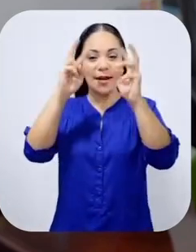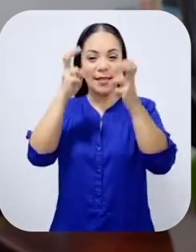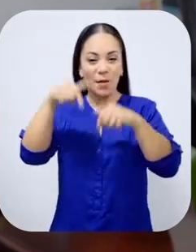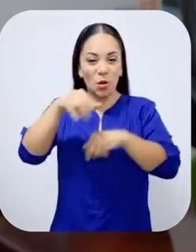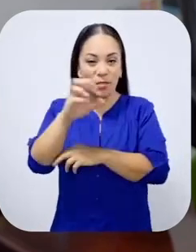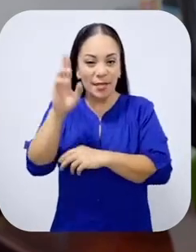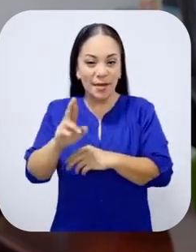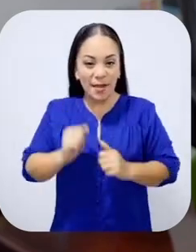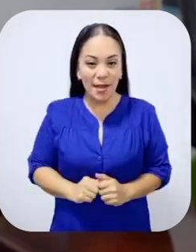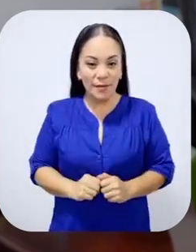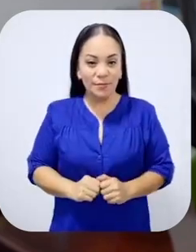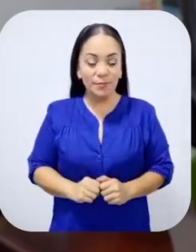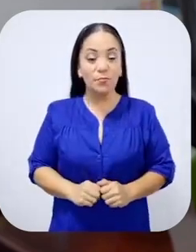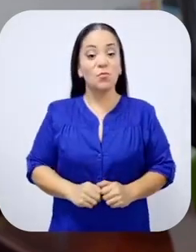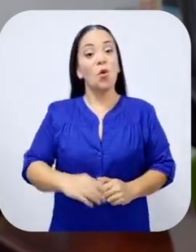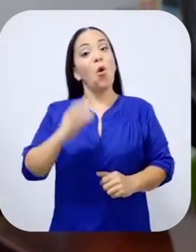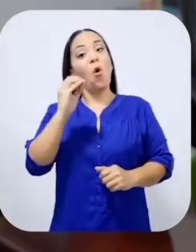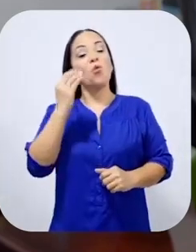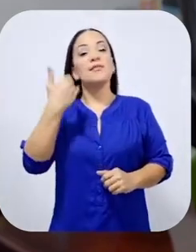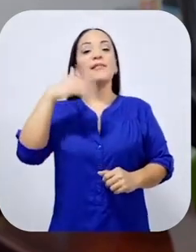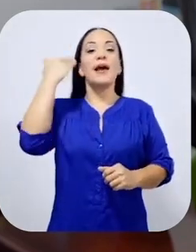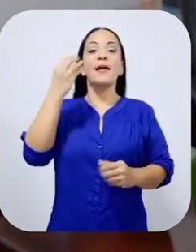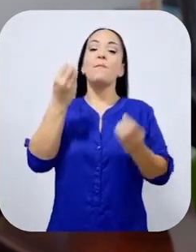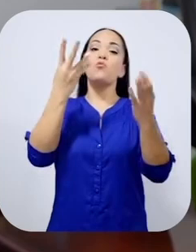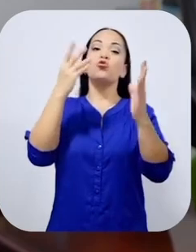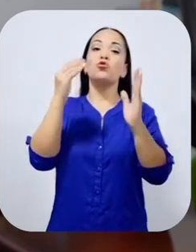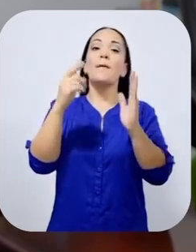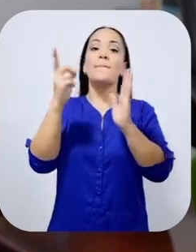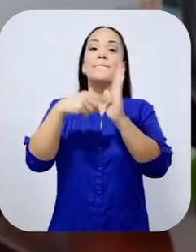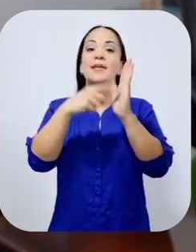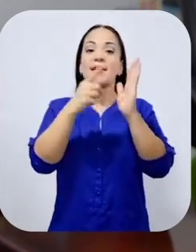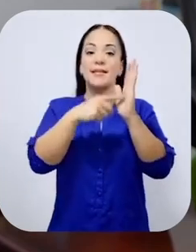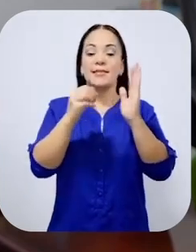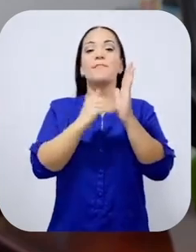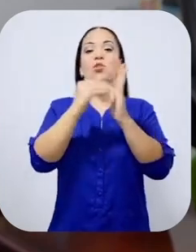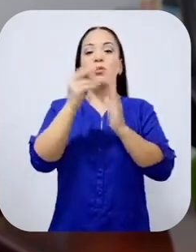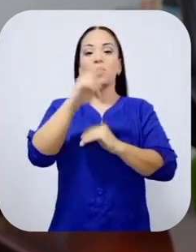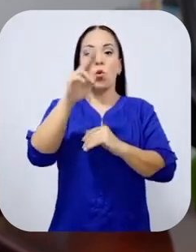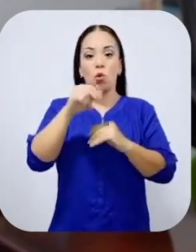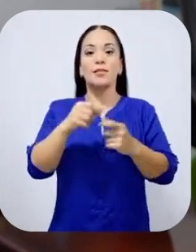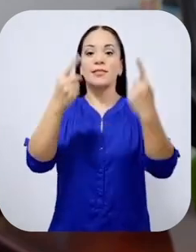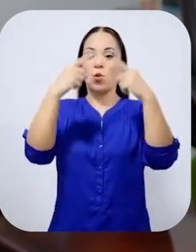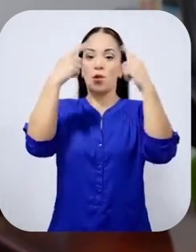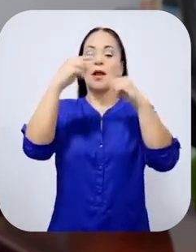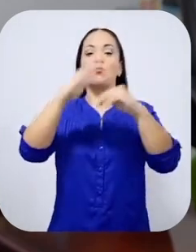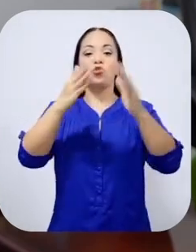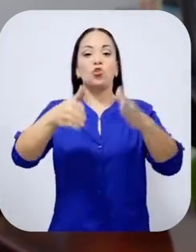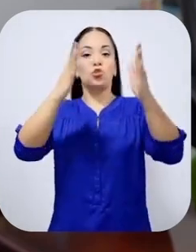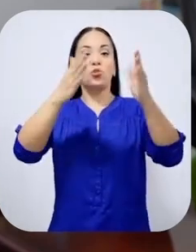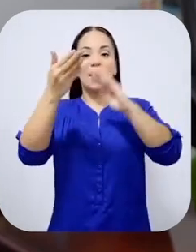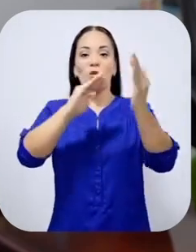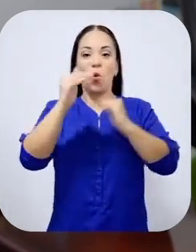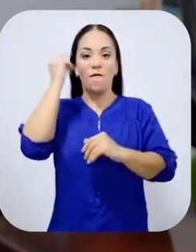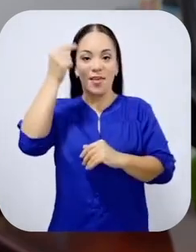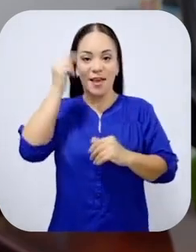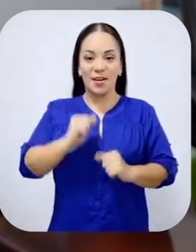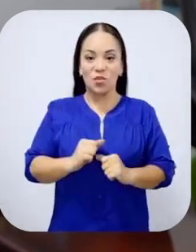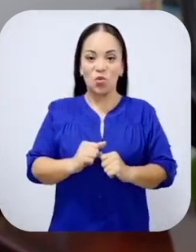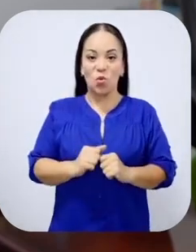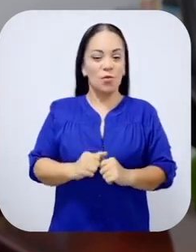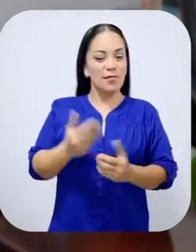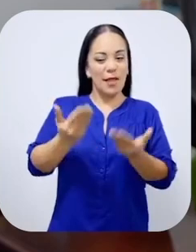estos temas en nuestro país será que los miles de millones de colones que nos podemos ahorrar si desarrollamos ciudad